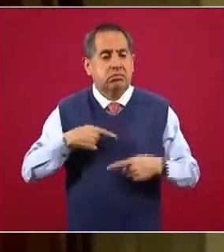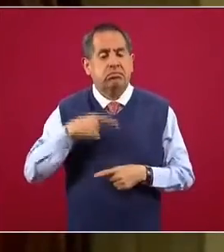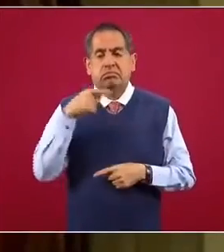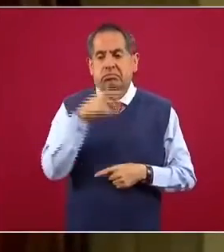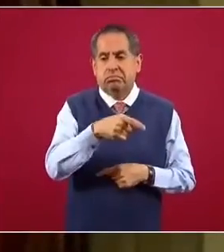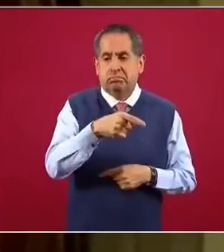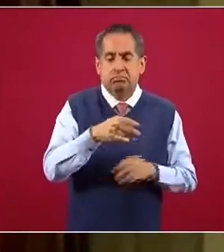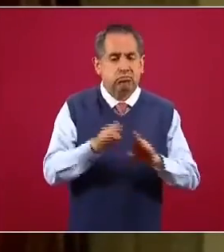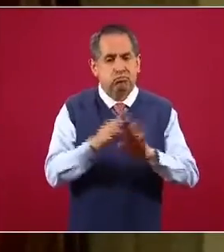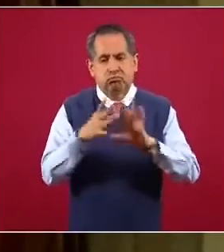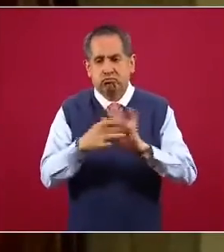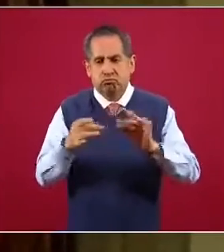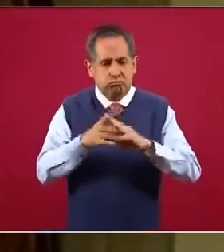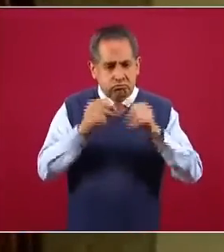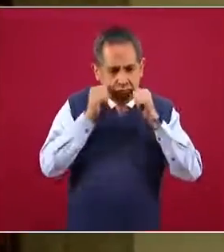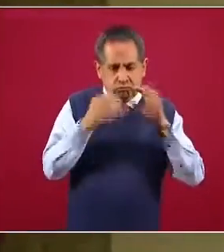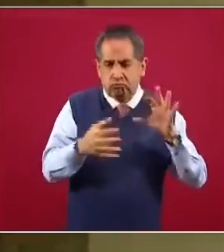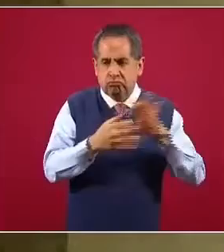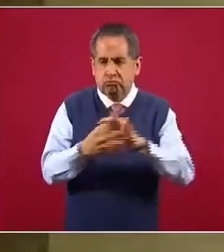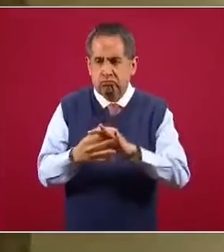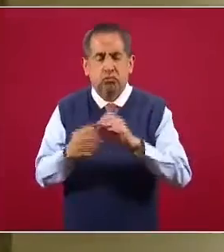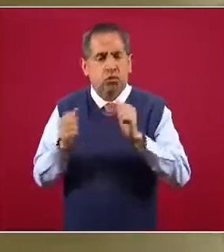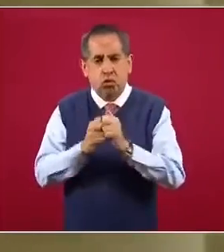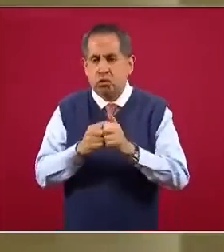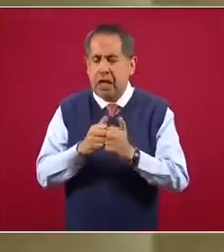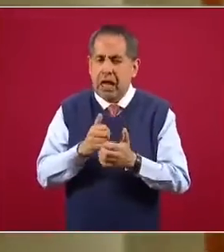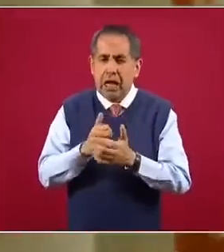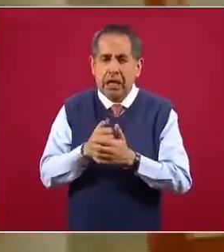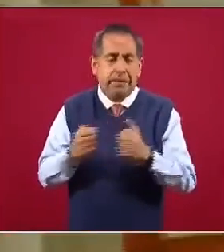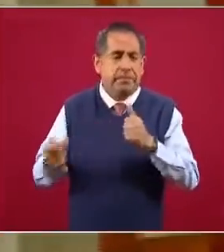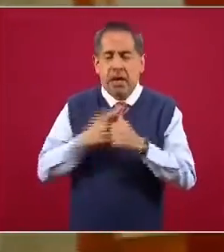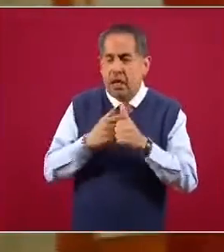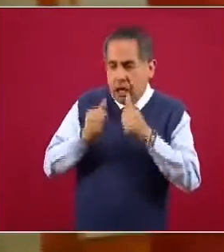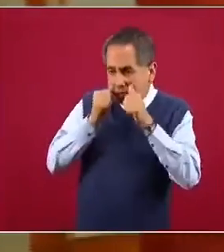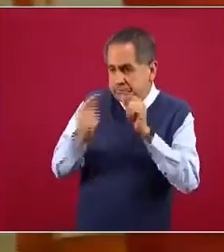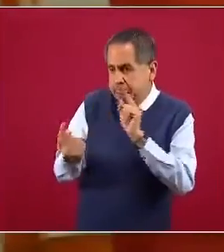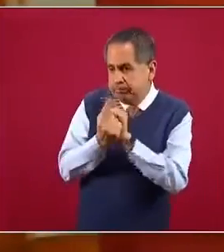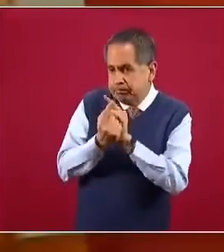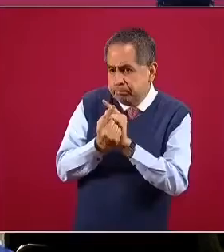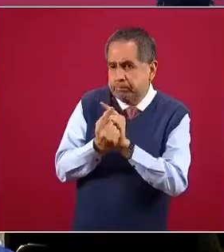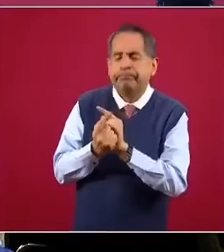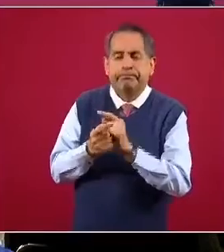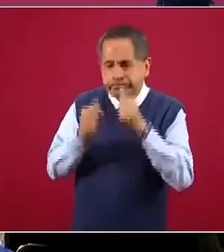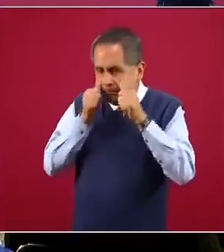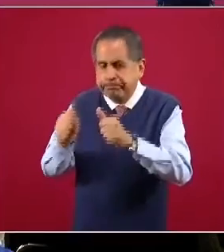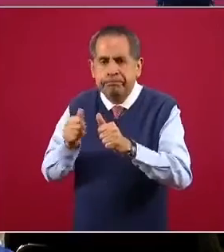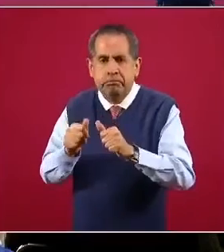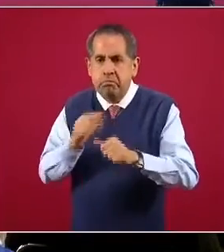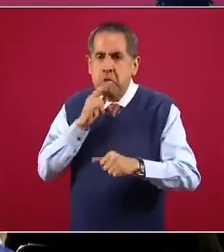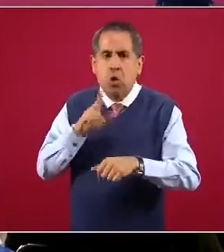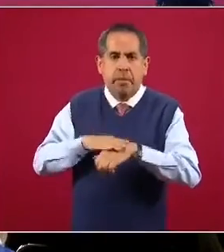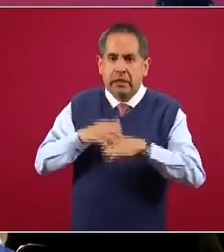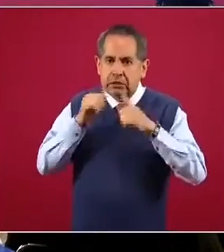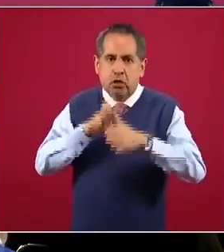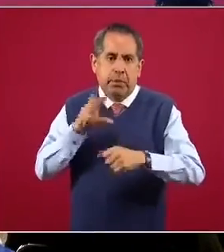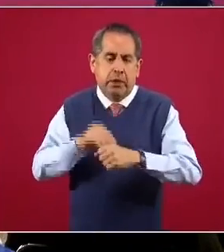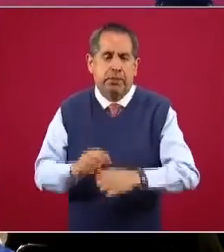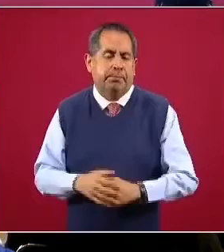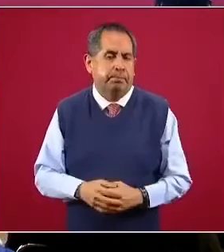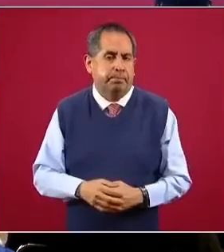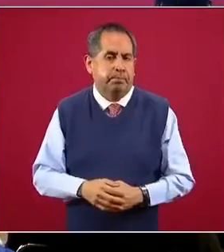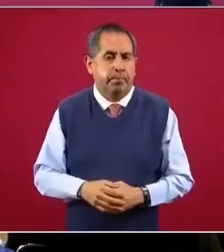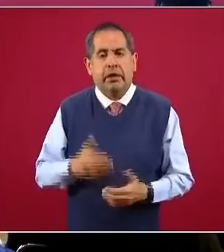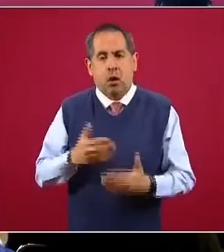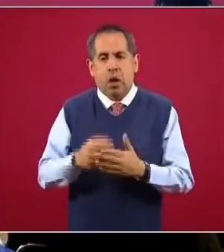un reforzamiento del primer nivel de atención, de las unidades de primer contacto. Y esto lo estamos trabajando ahora